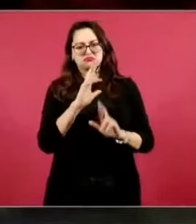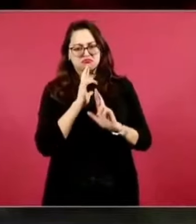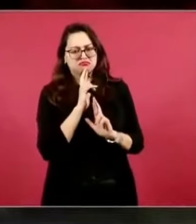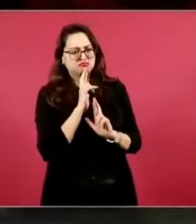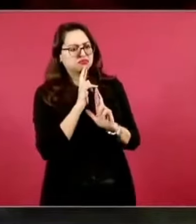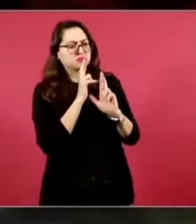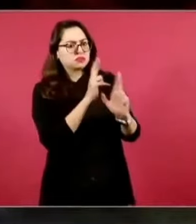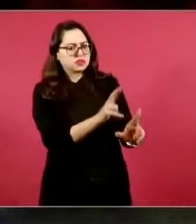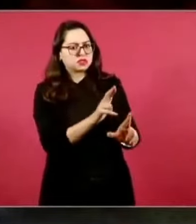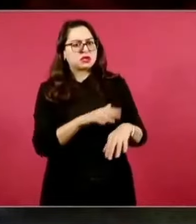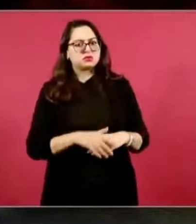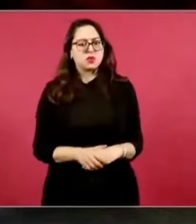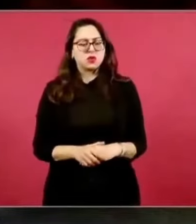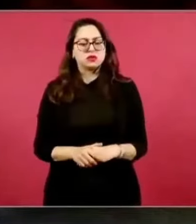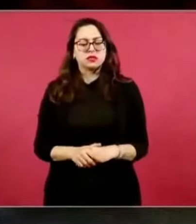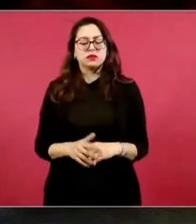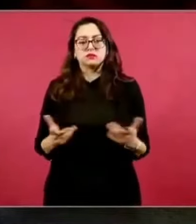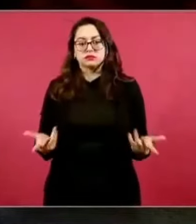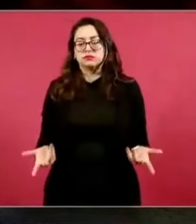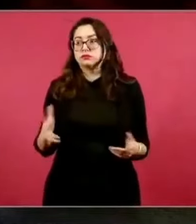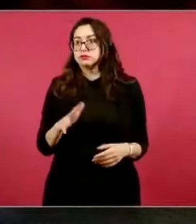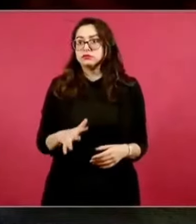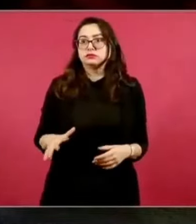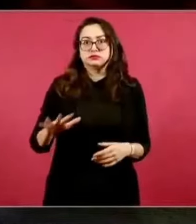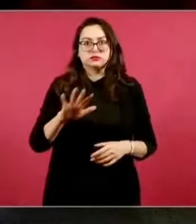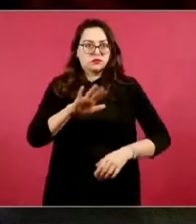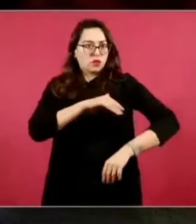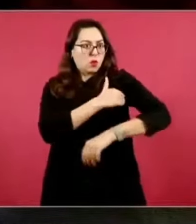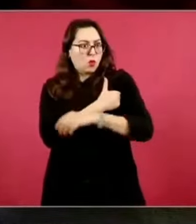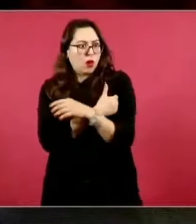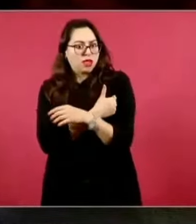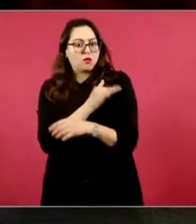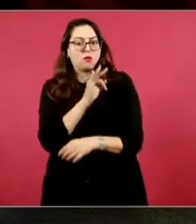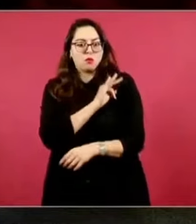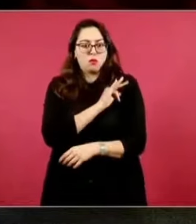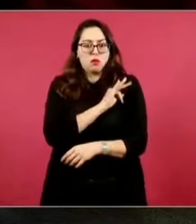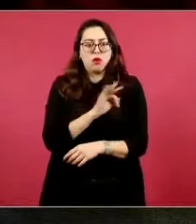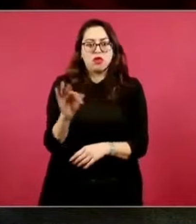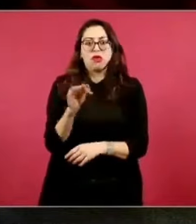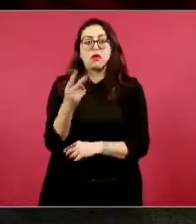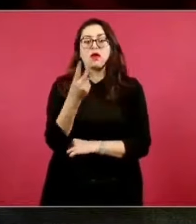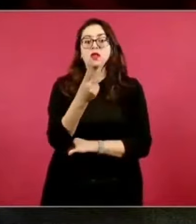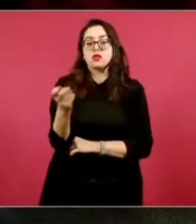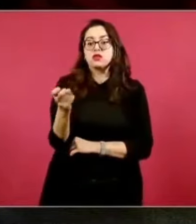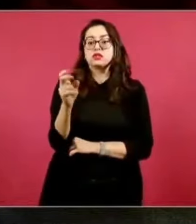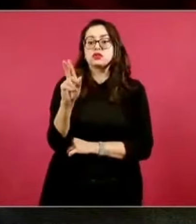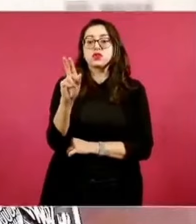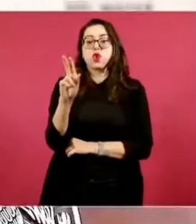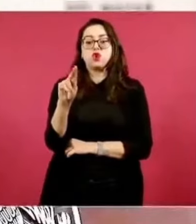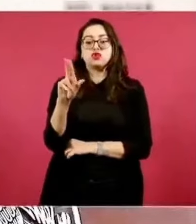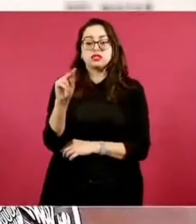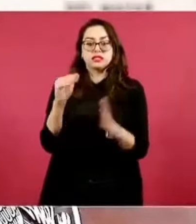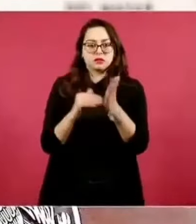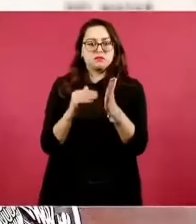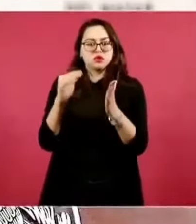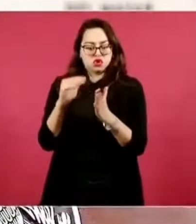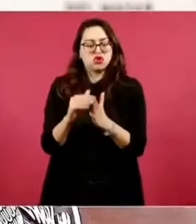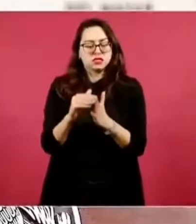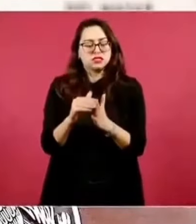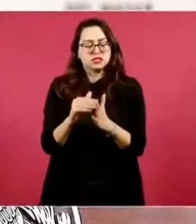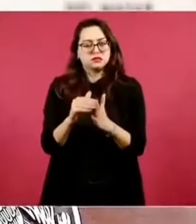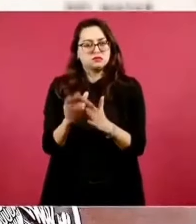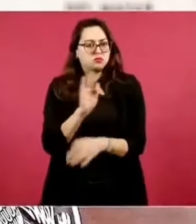dice eh la capacidad máxima se podría ser de 280 millones de piezas